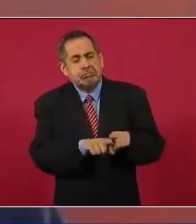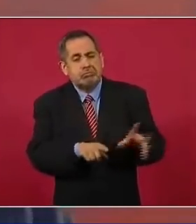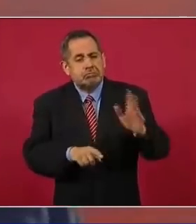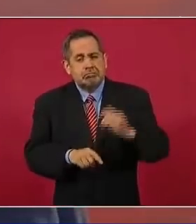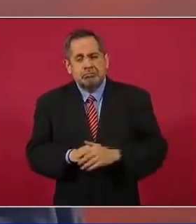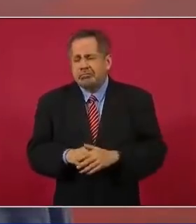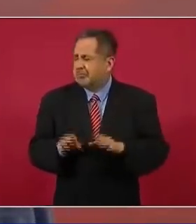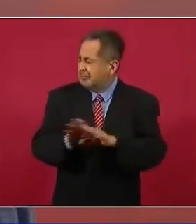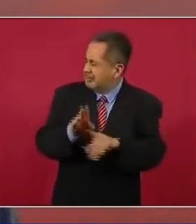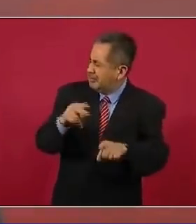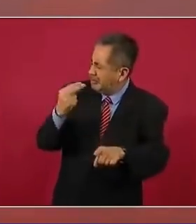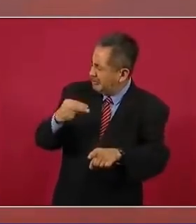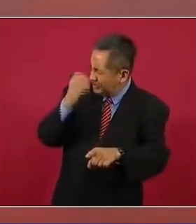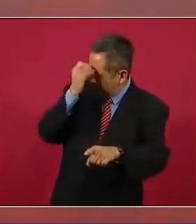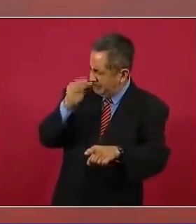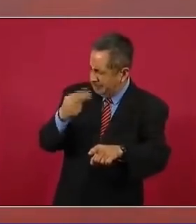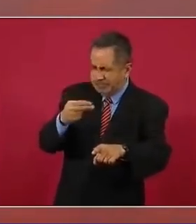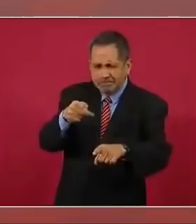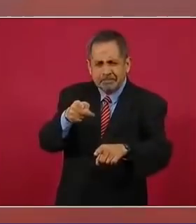¿Cómo se llamaba